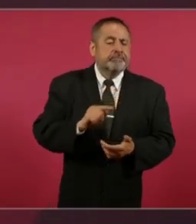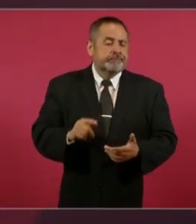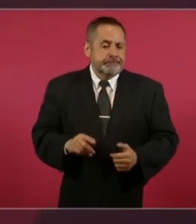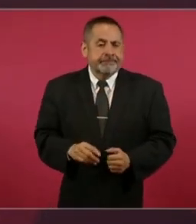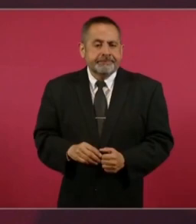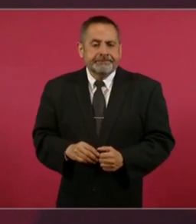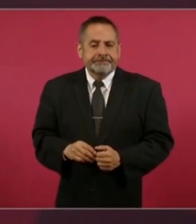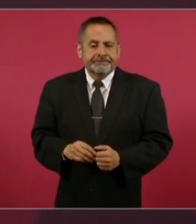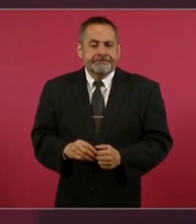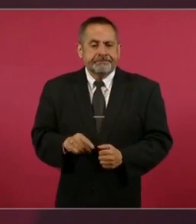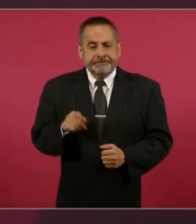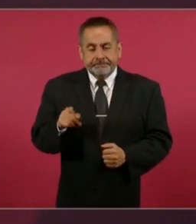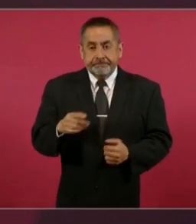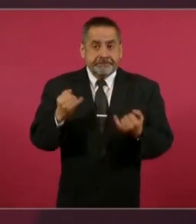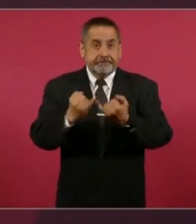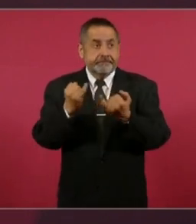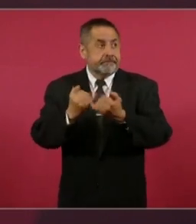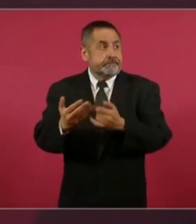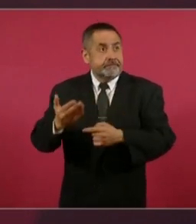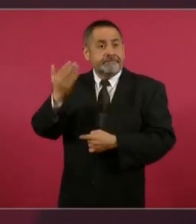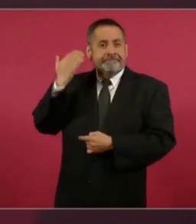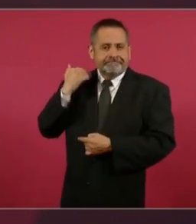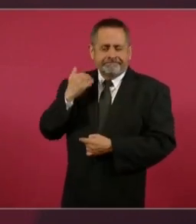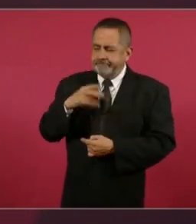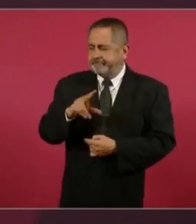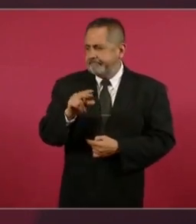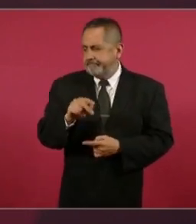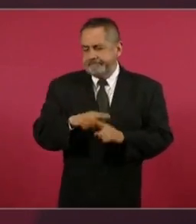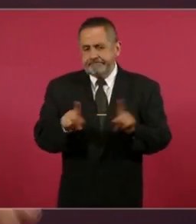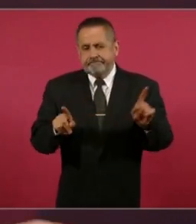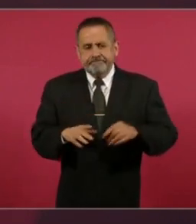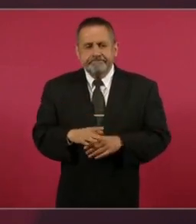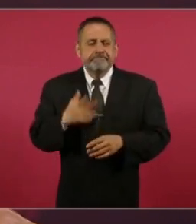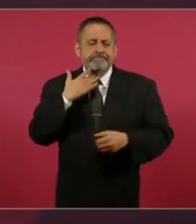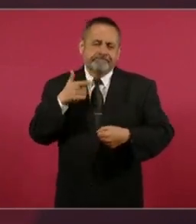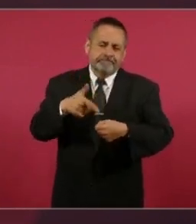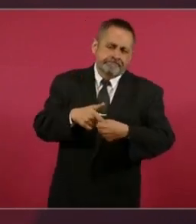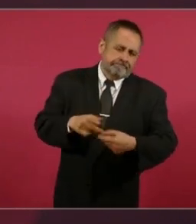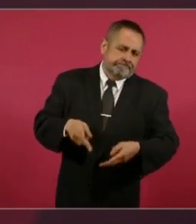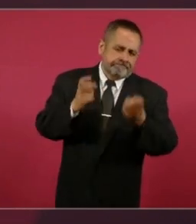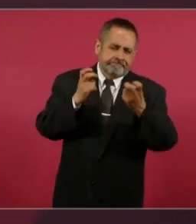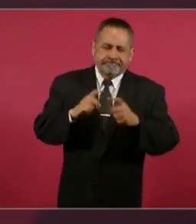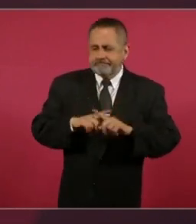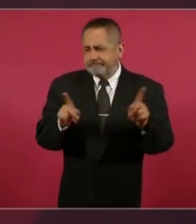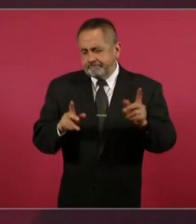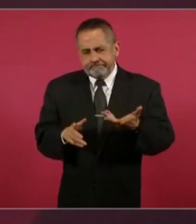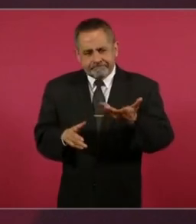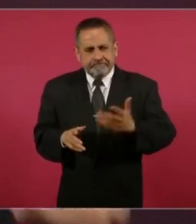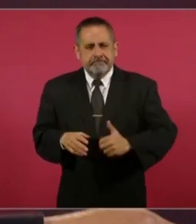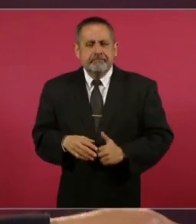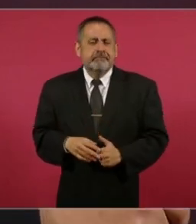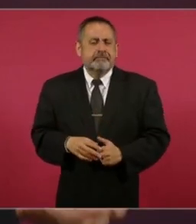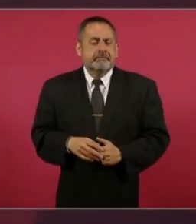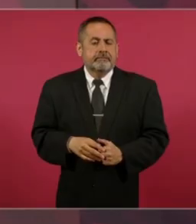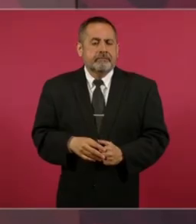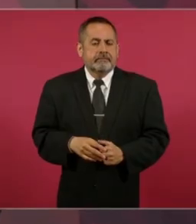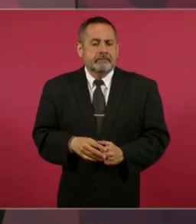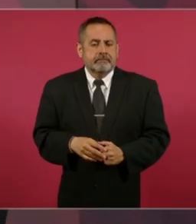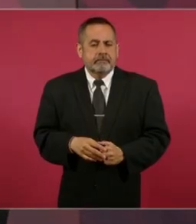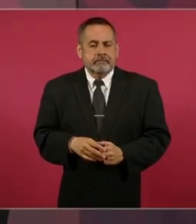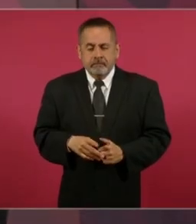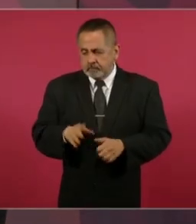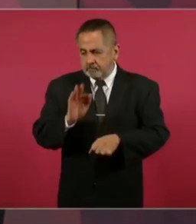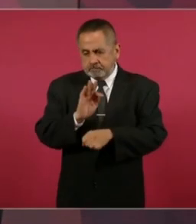y ya no es lo mismo en el huachicol en